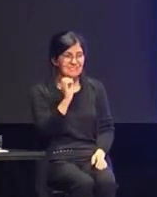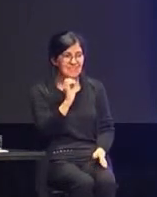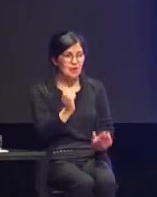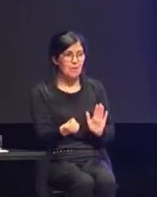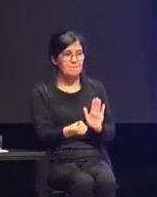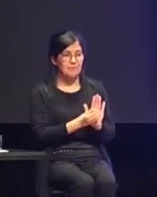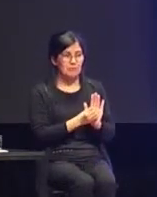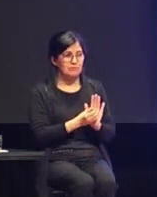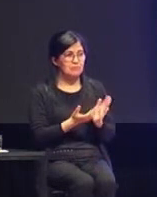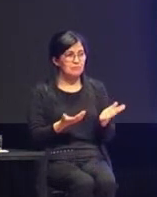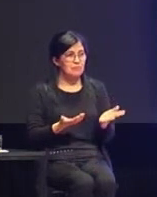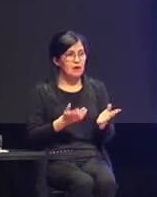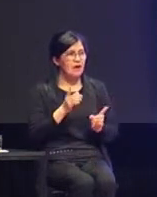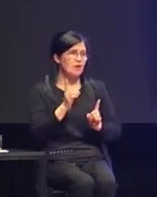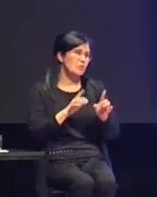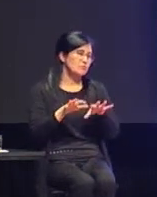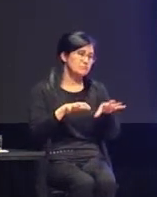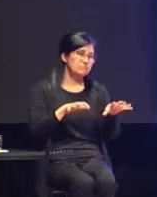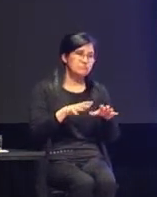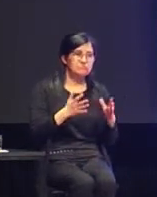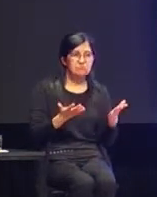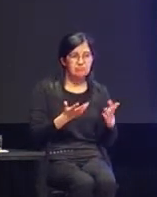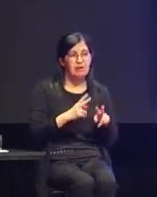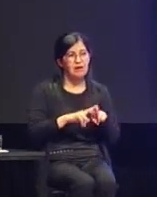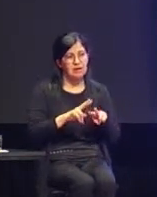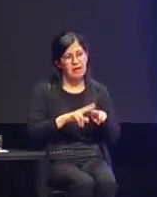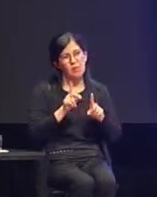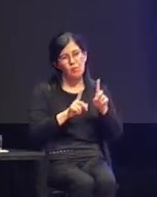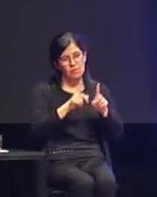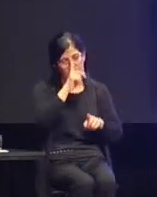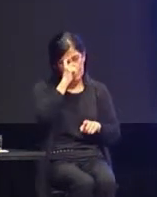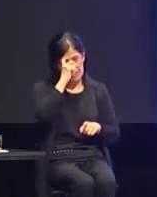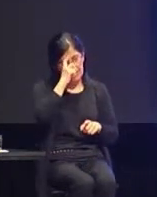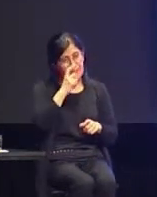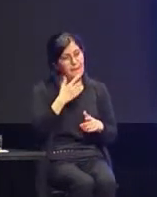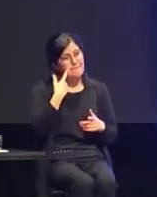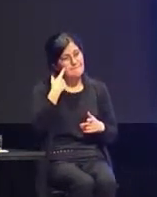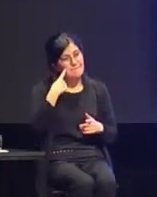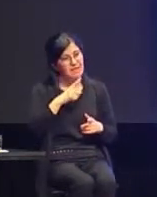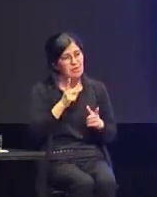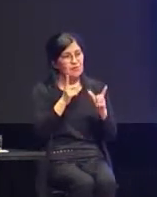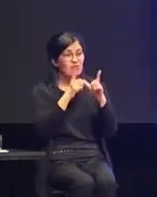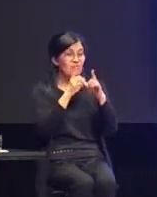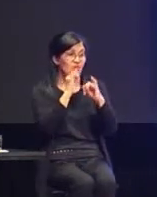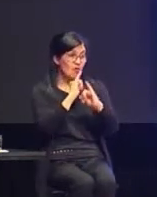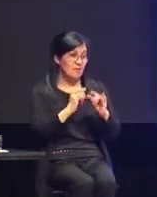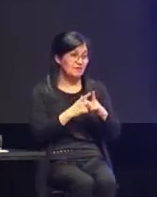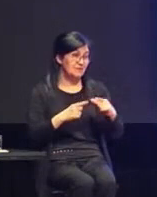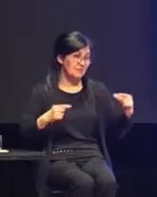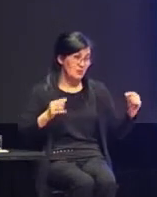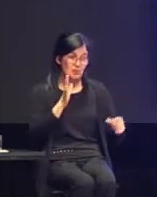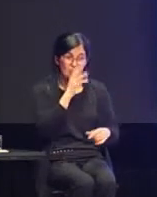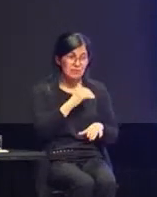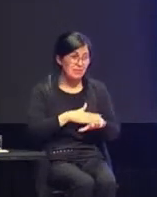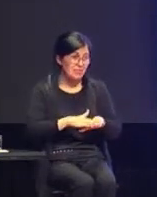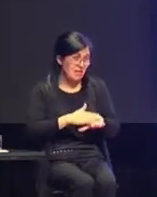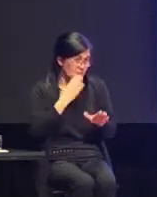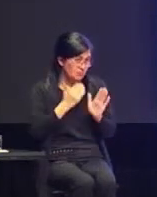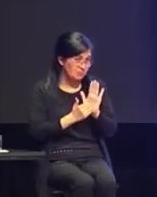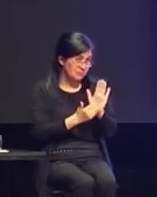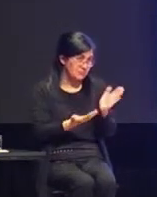uno. Hay algunas actividades muy buenas en algunos hospitales, pero a nivel nacional no hay nada que